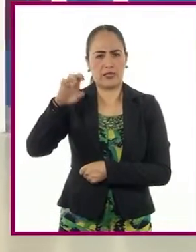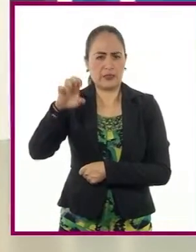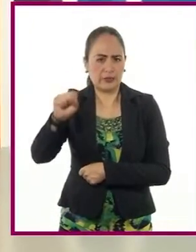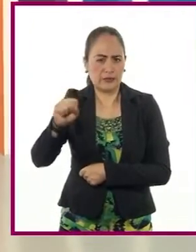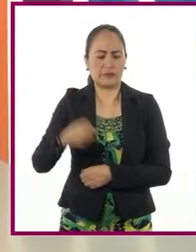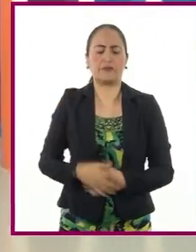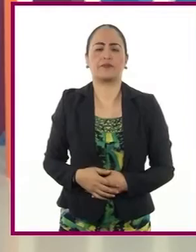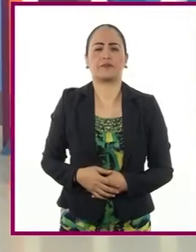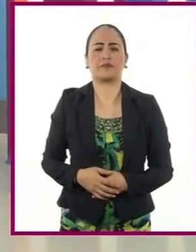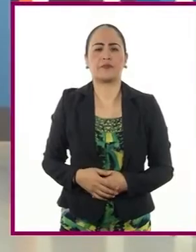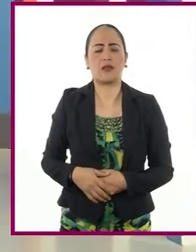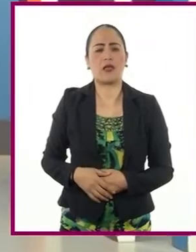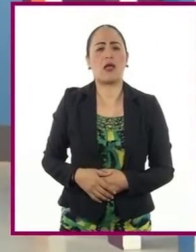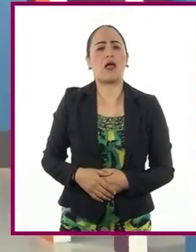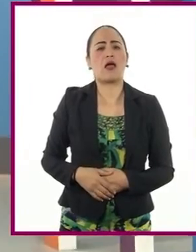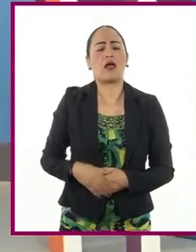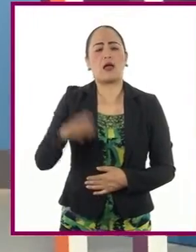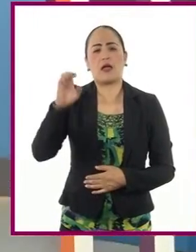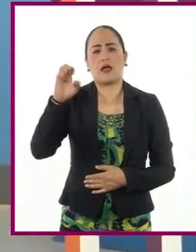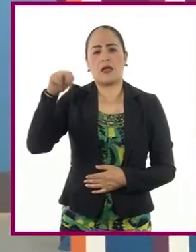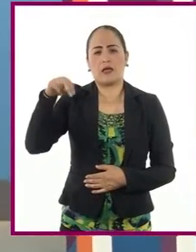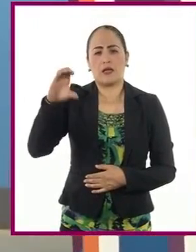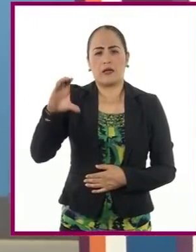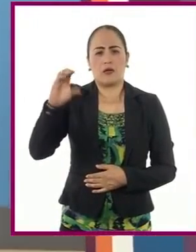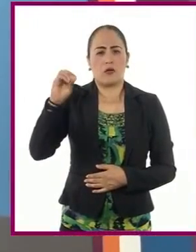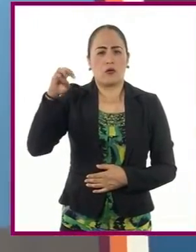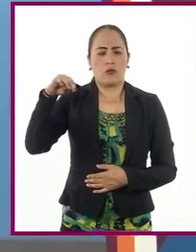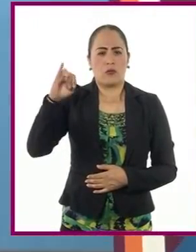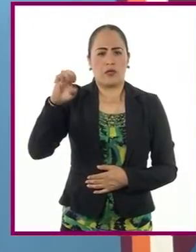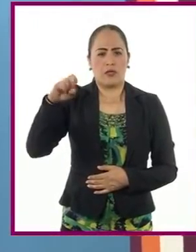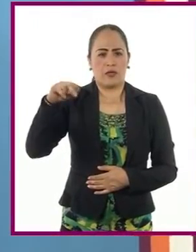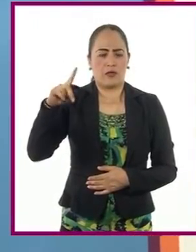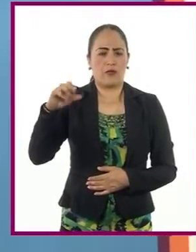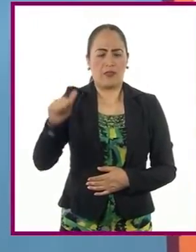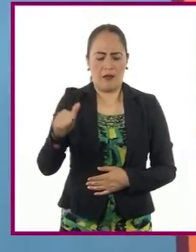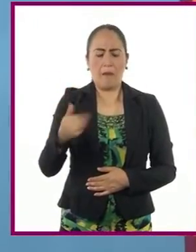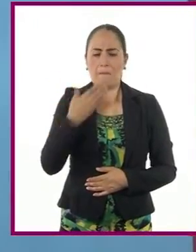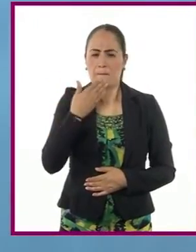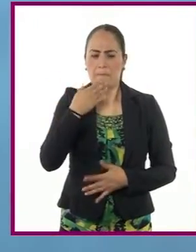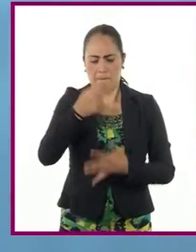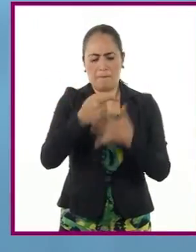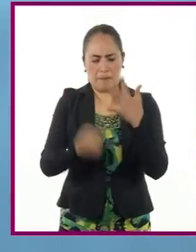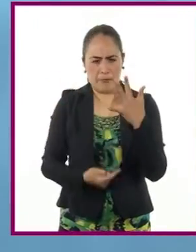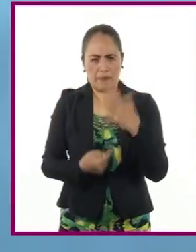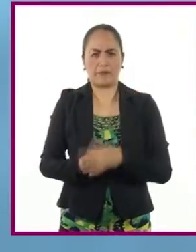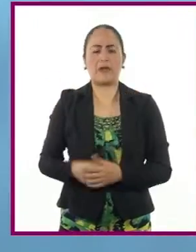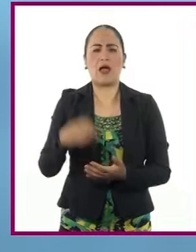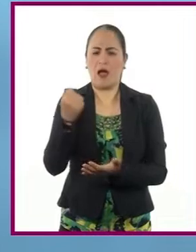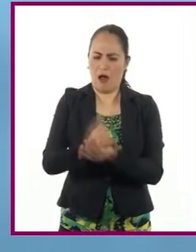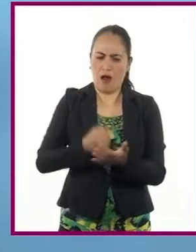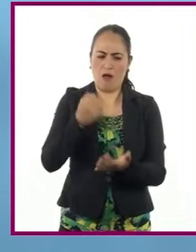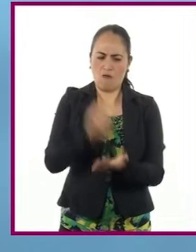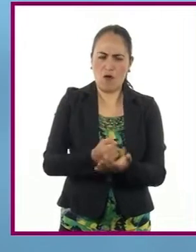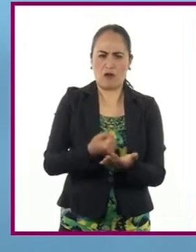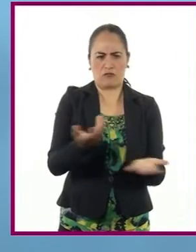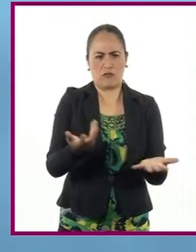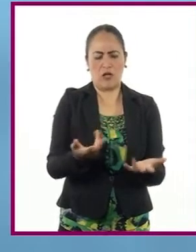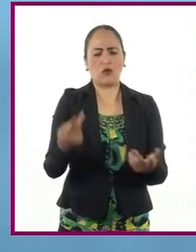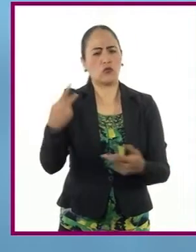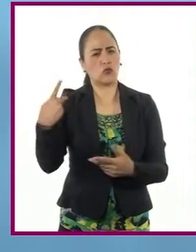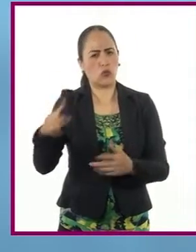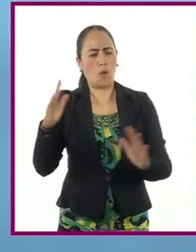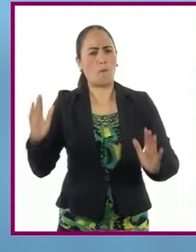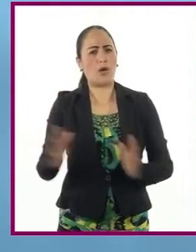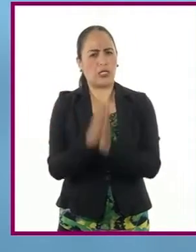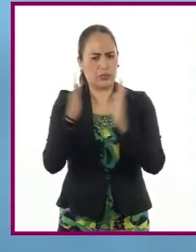representó la solución a las demandas de los conquistadores españoles, que exigían ser recompensados por su